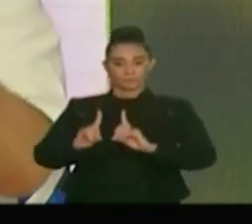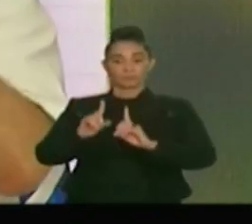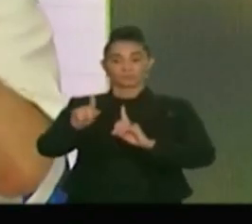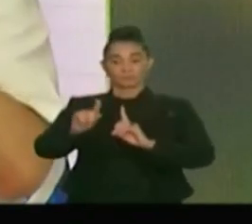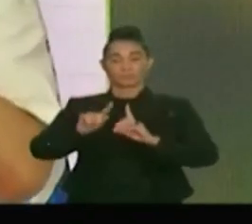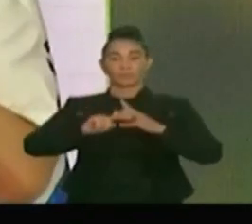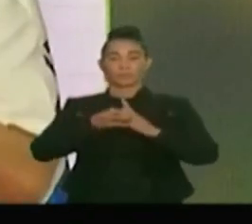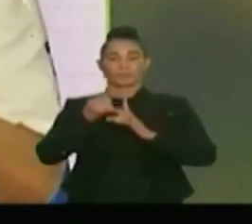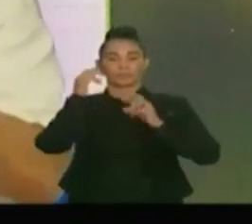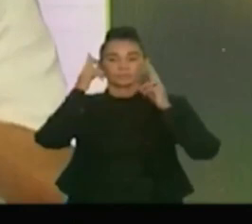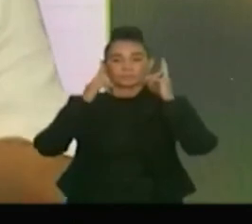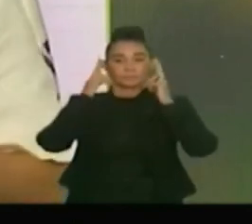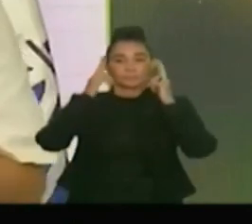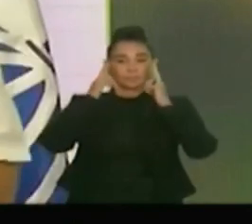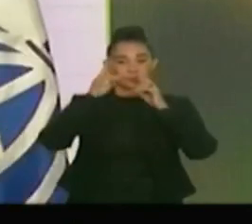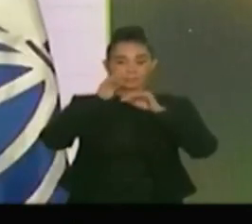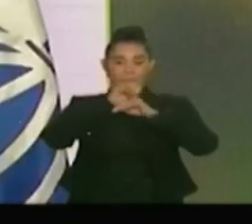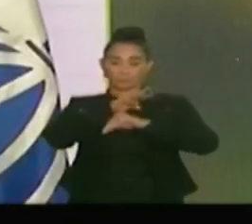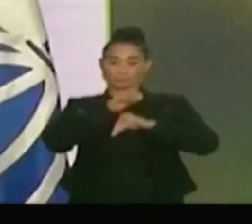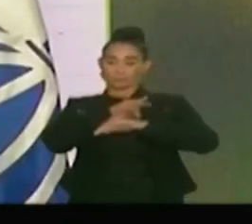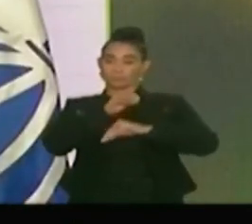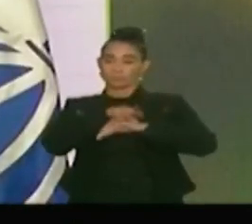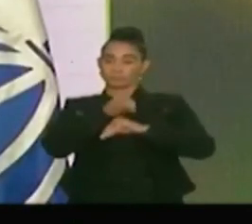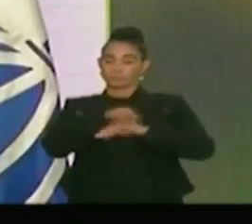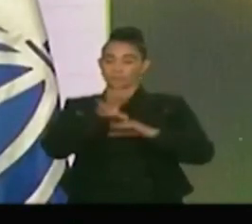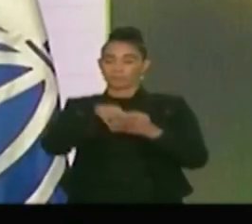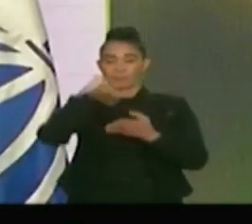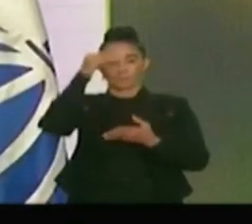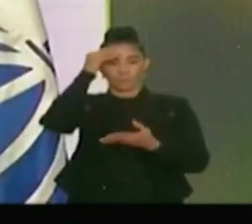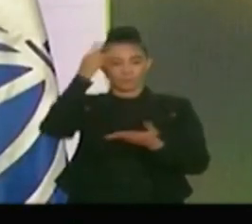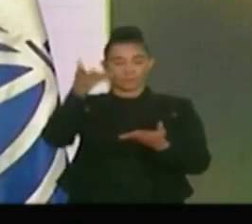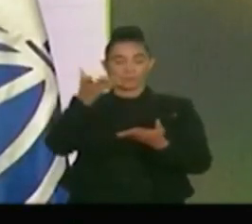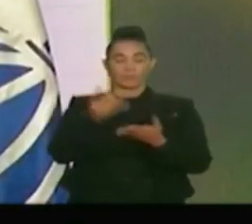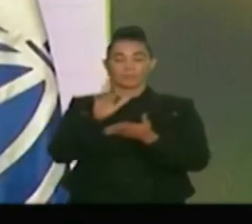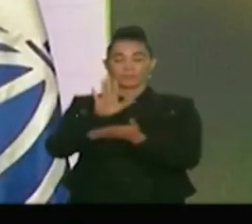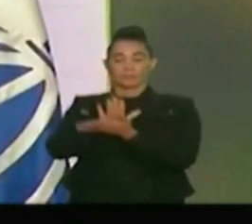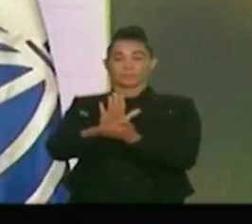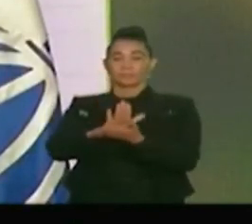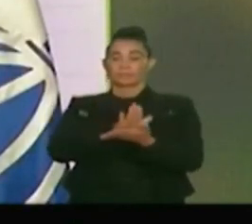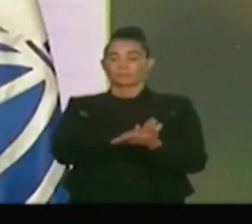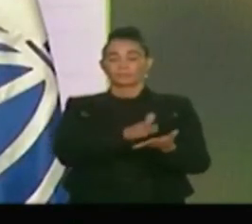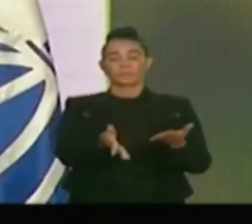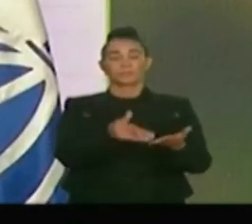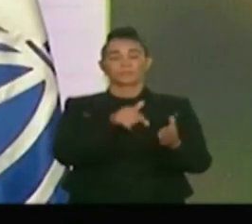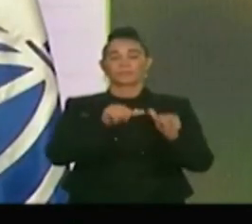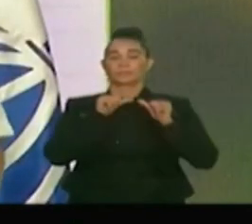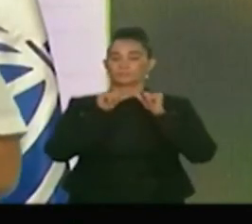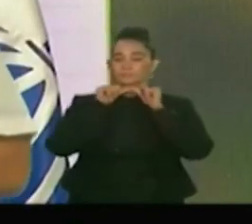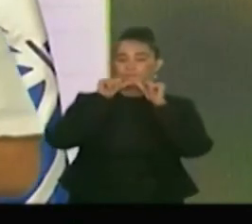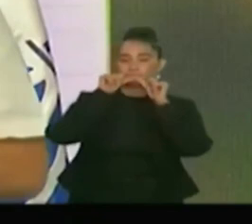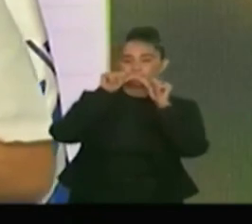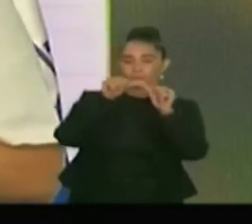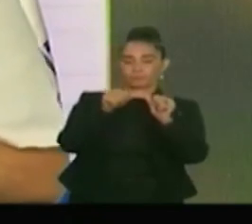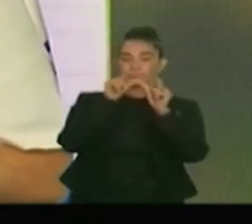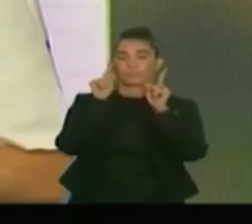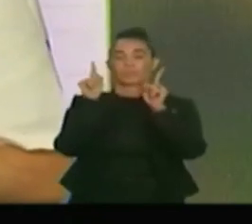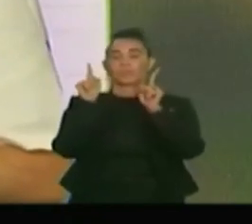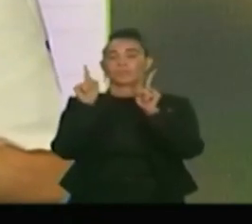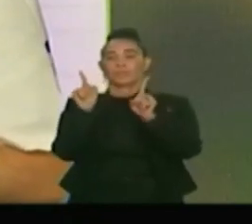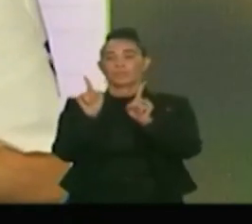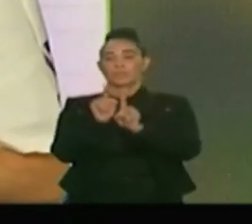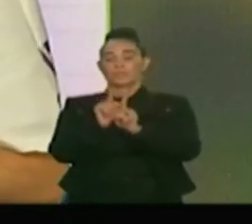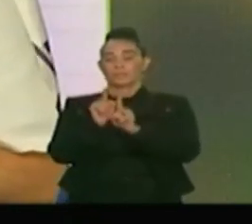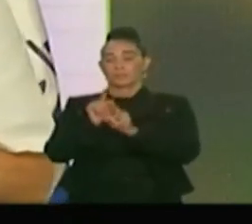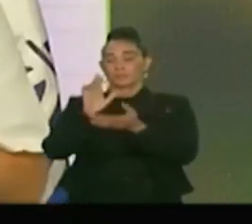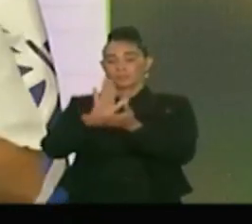empezar a concientizar a nuestros estudiantes desde las escuelas básicas y continuar también en